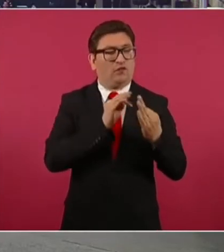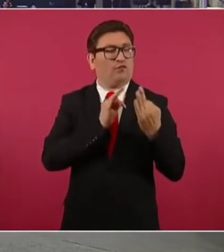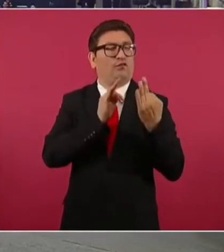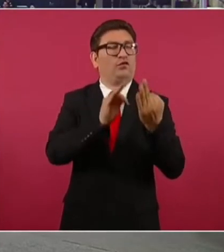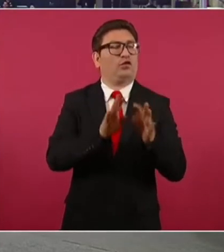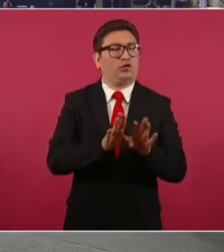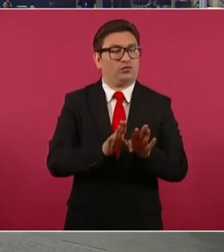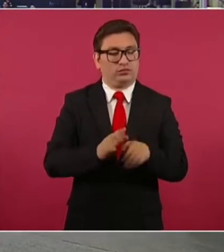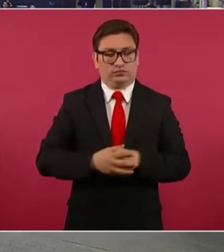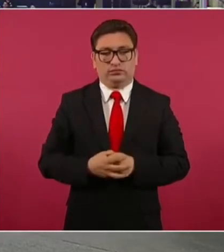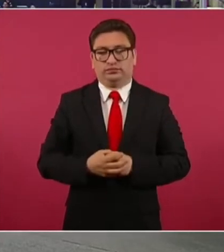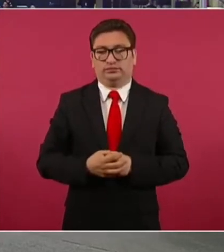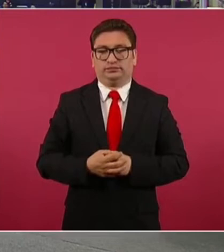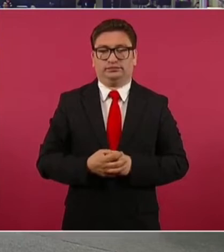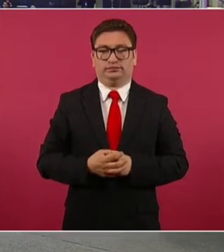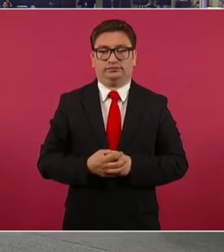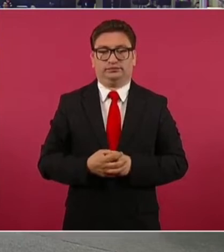la real